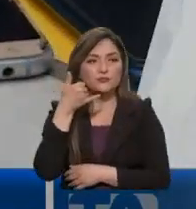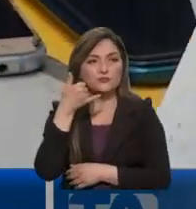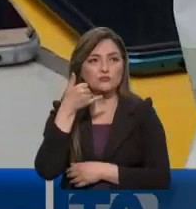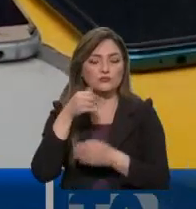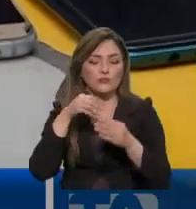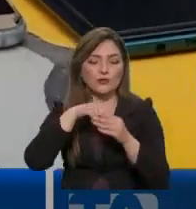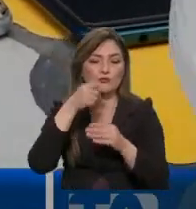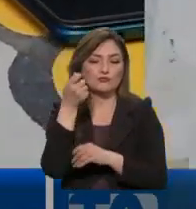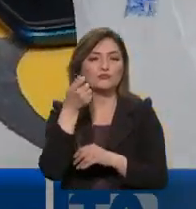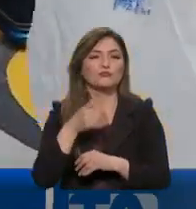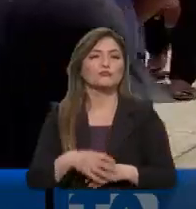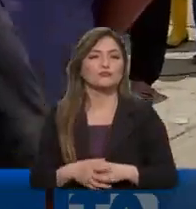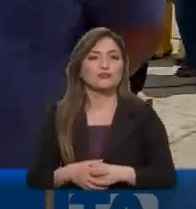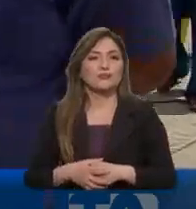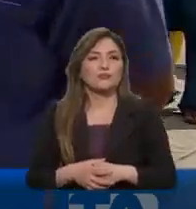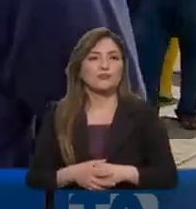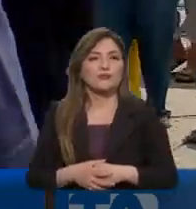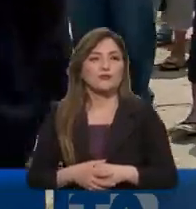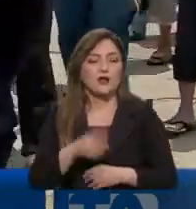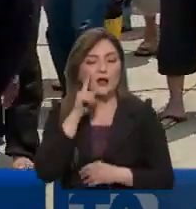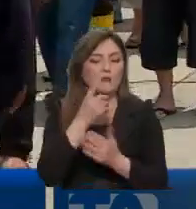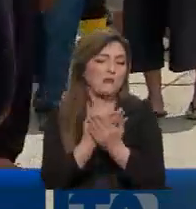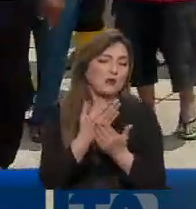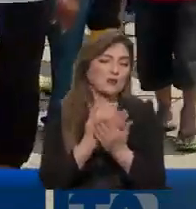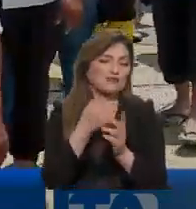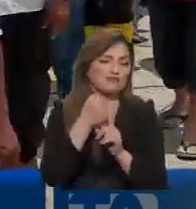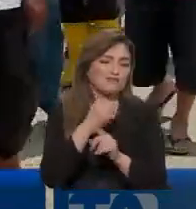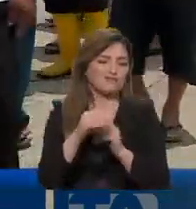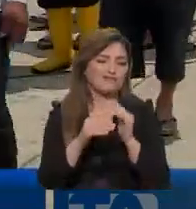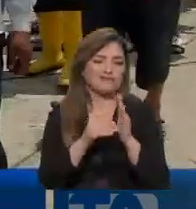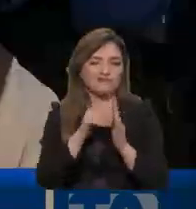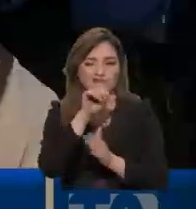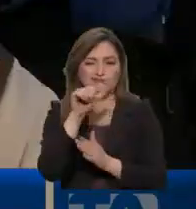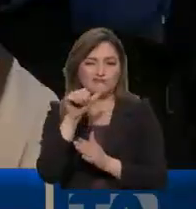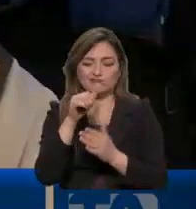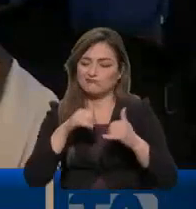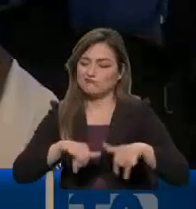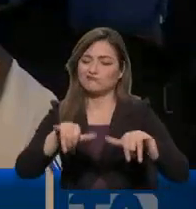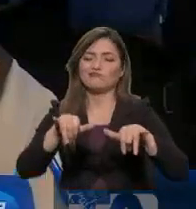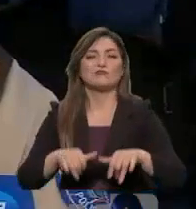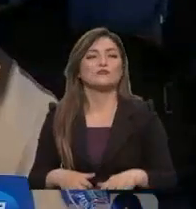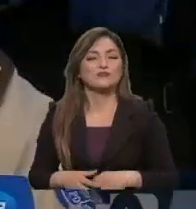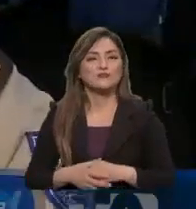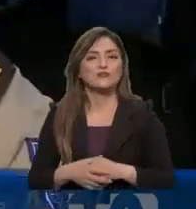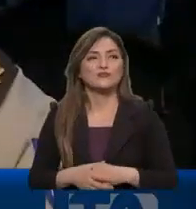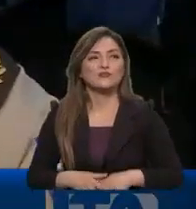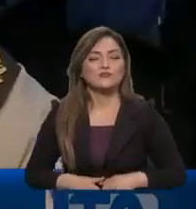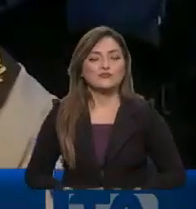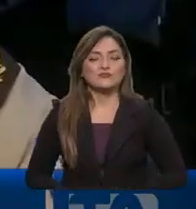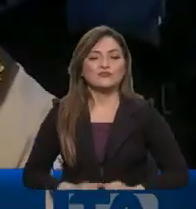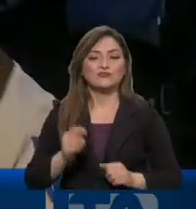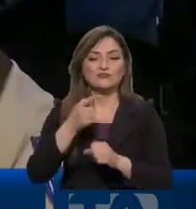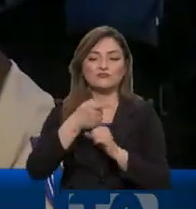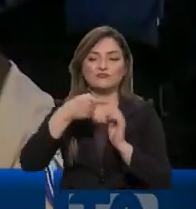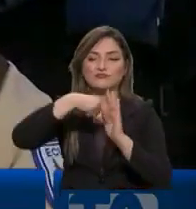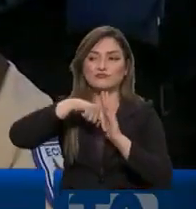y billeteras, de donde se cree que se extraerán más pruebas, pues la lucha contra el narcotráfico no cesa. Procedió a aperturar una